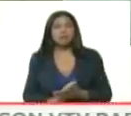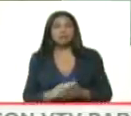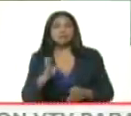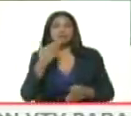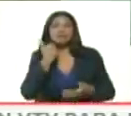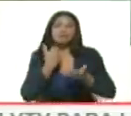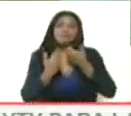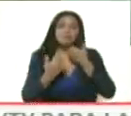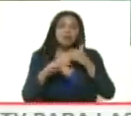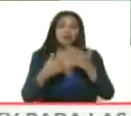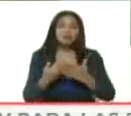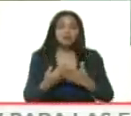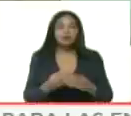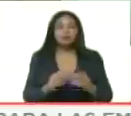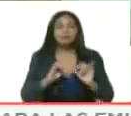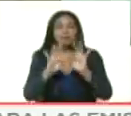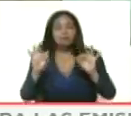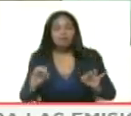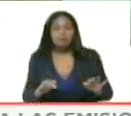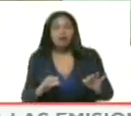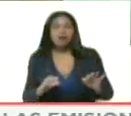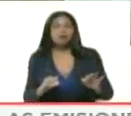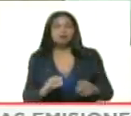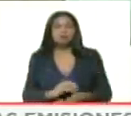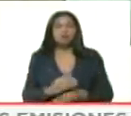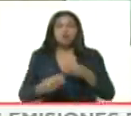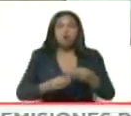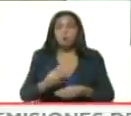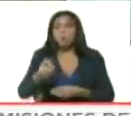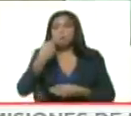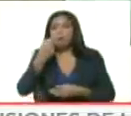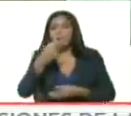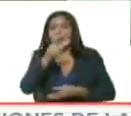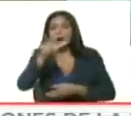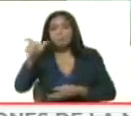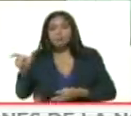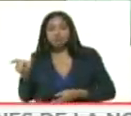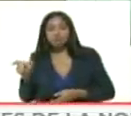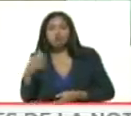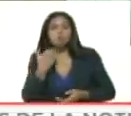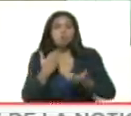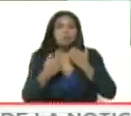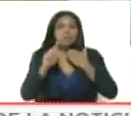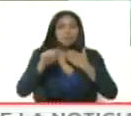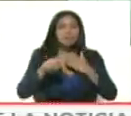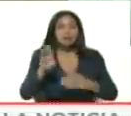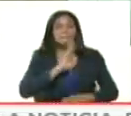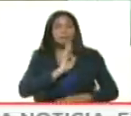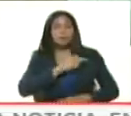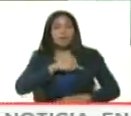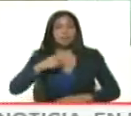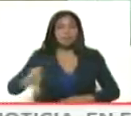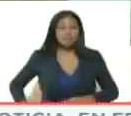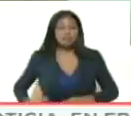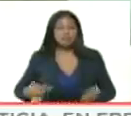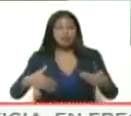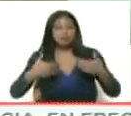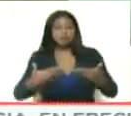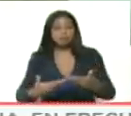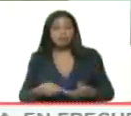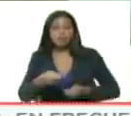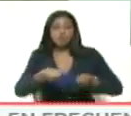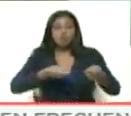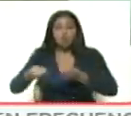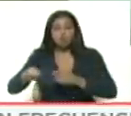y la aplicación de medicina tradicional china y el manejo de control